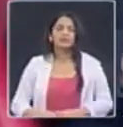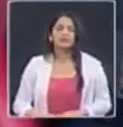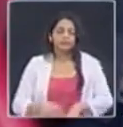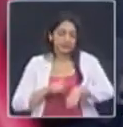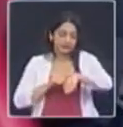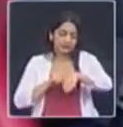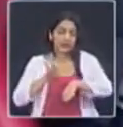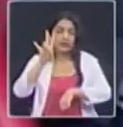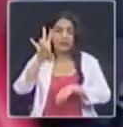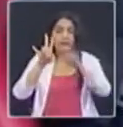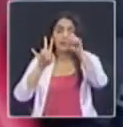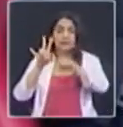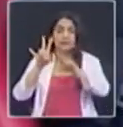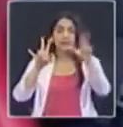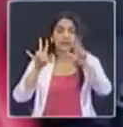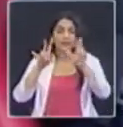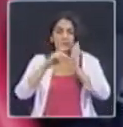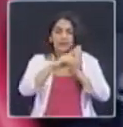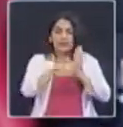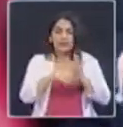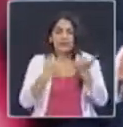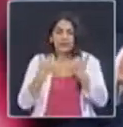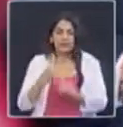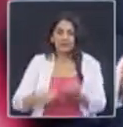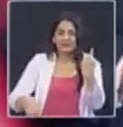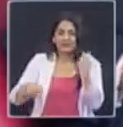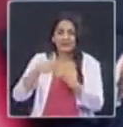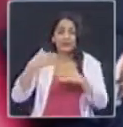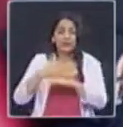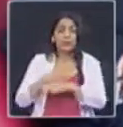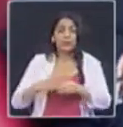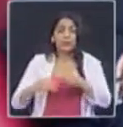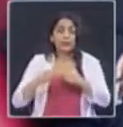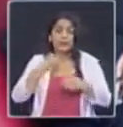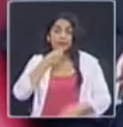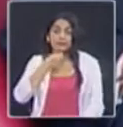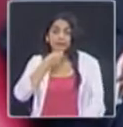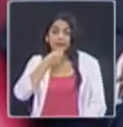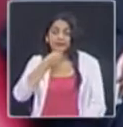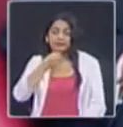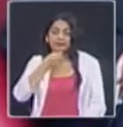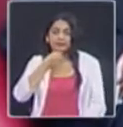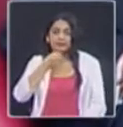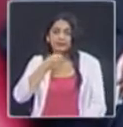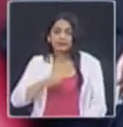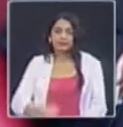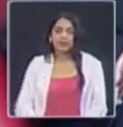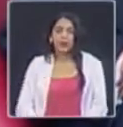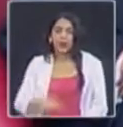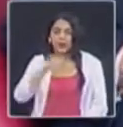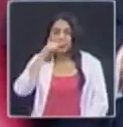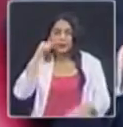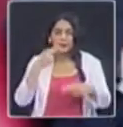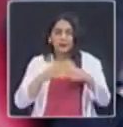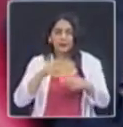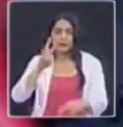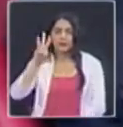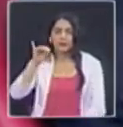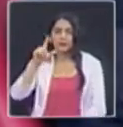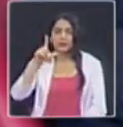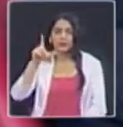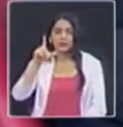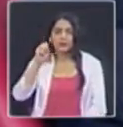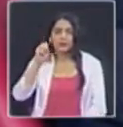con 33 minutos vamos a hacer la pausa y enseguida estará fernando entrevistando a wilson merino quien es el coordinador del acuerdo nacional